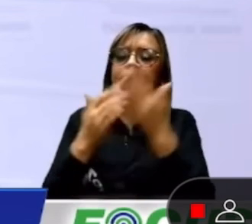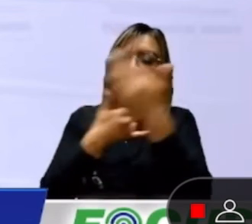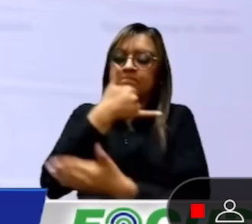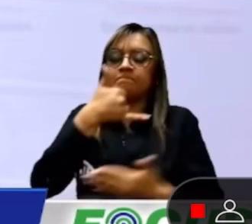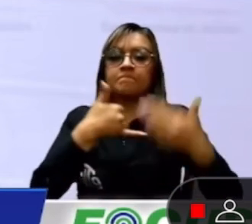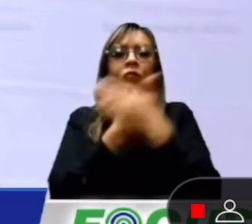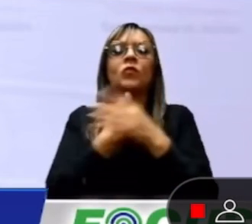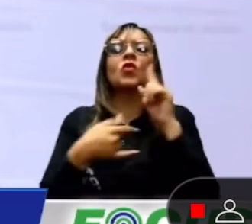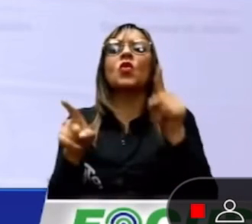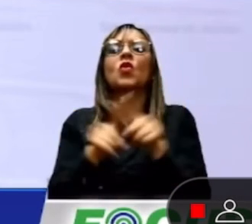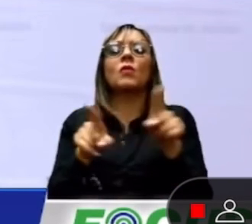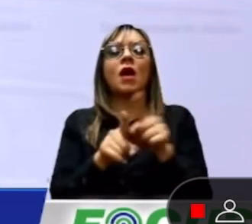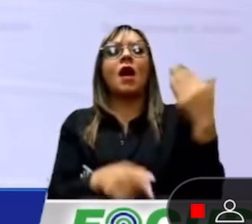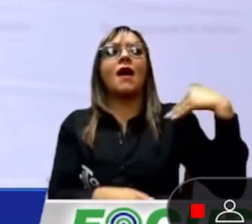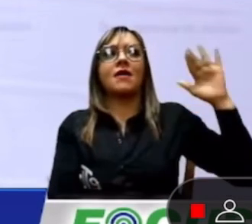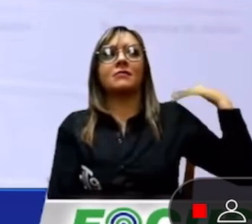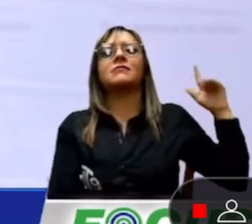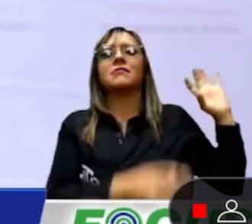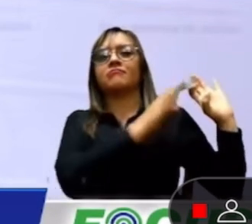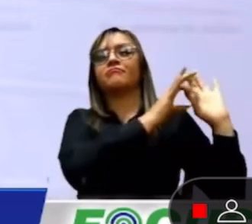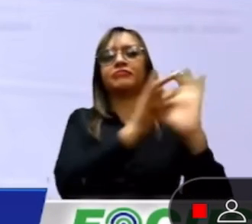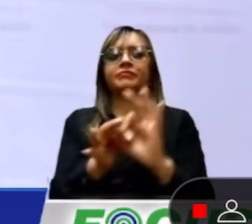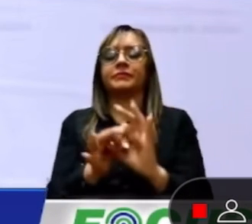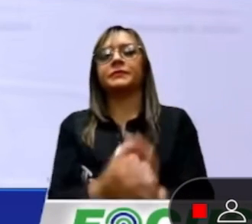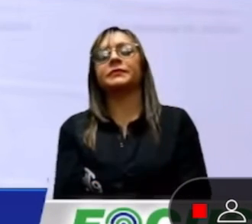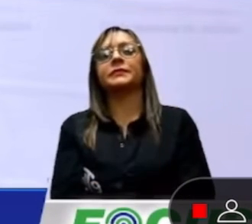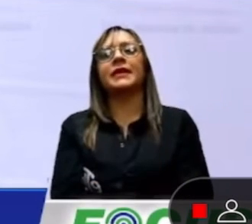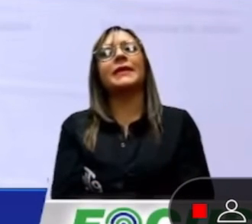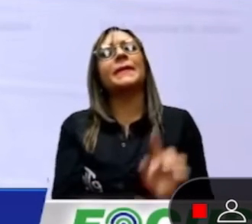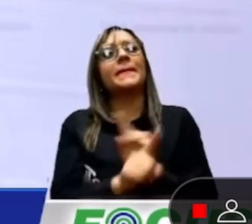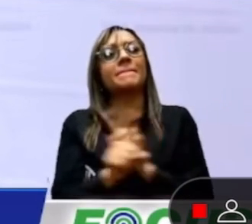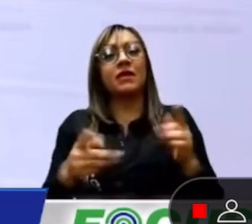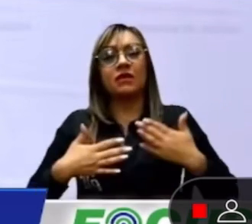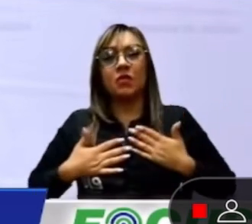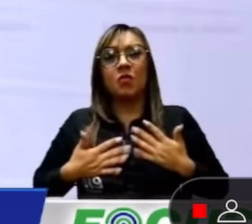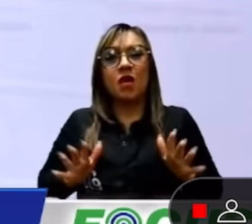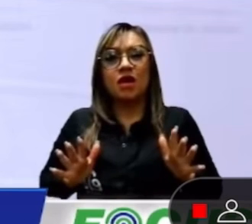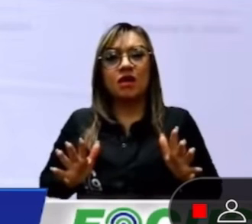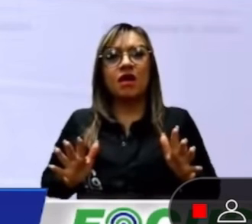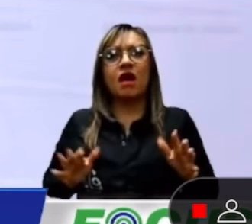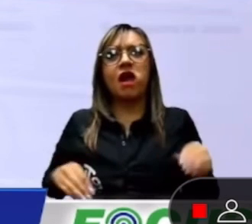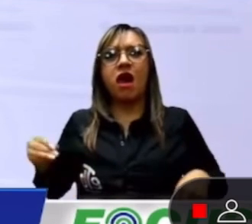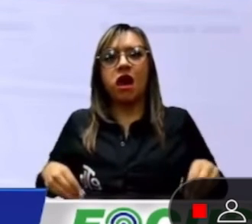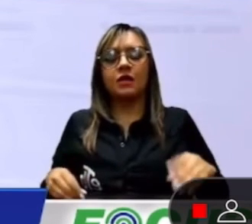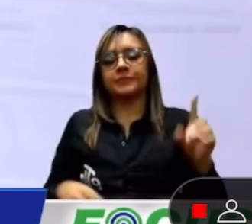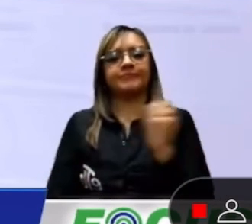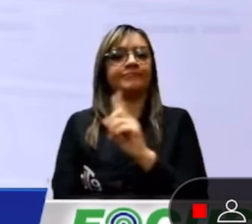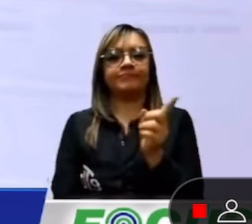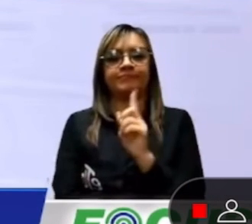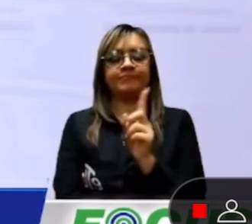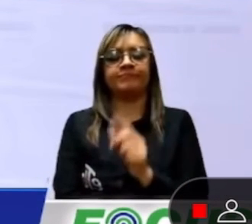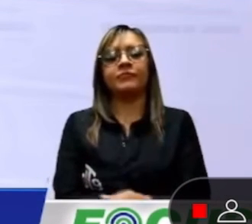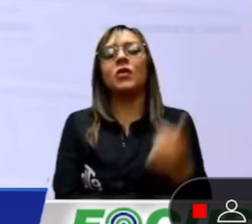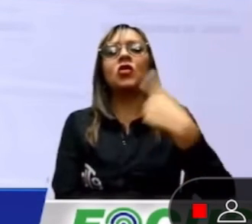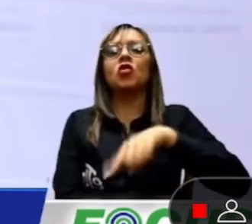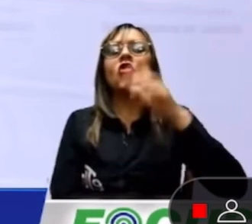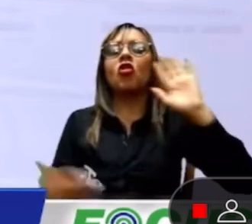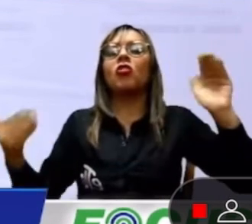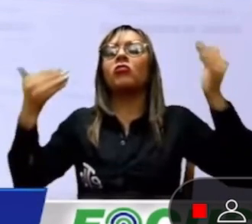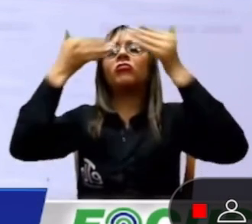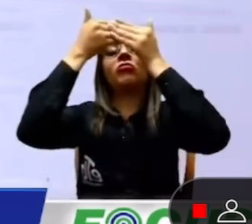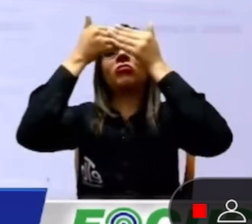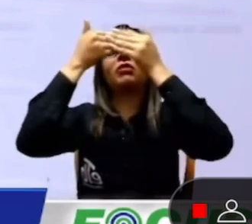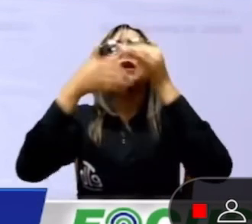Colombia como lo he hecho en el pasado pero no a cualquier costo no podemos cerrar los